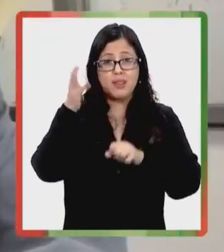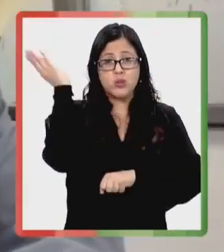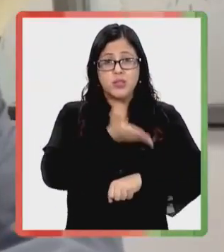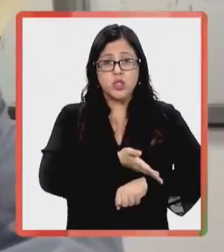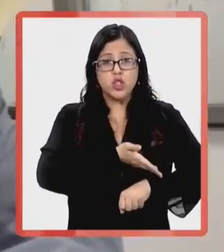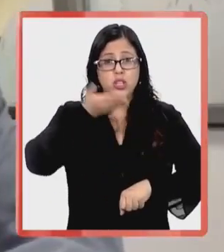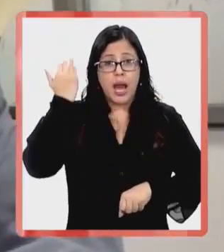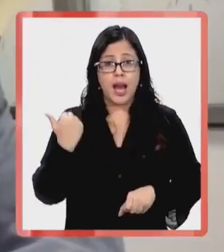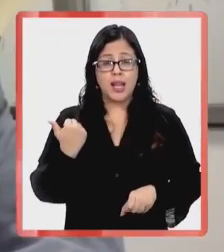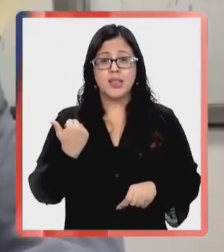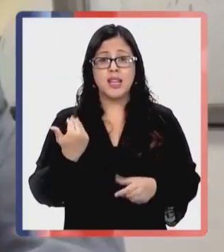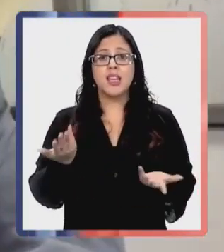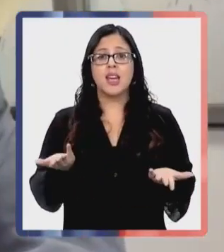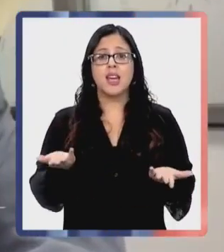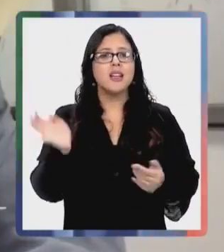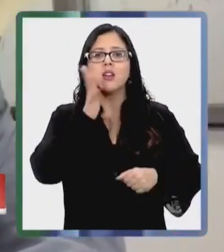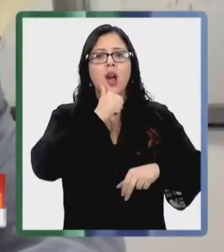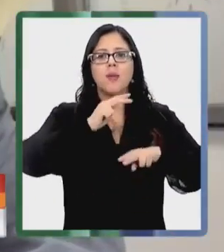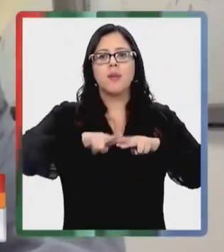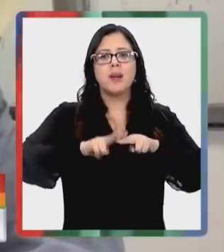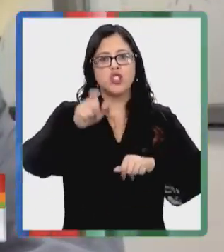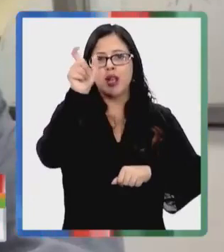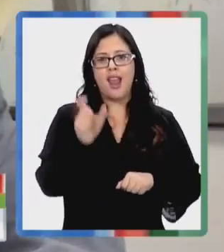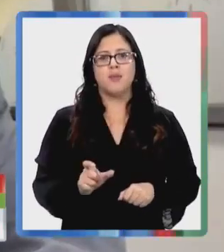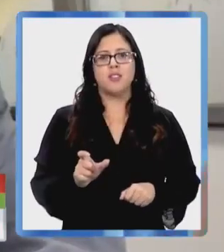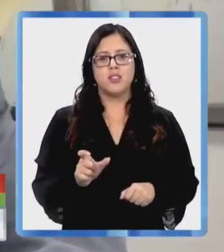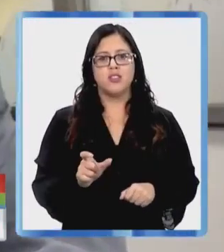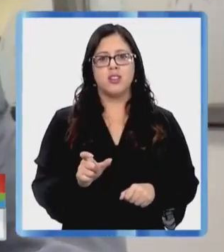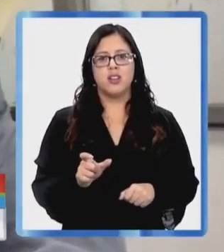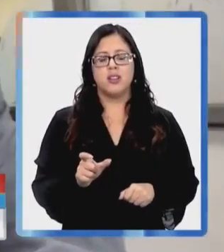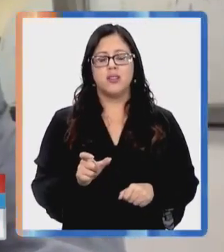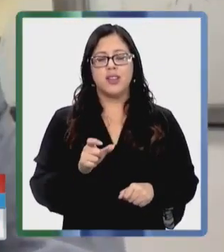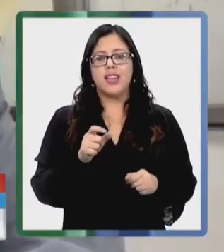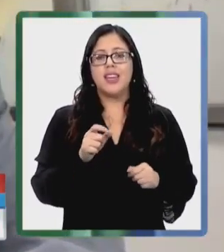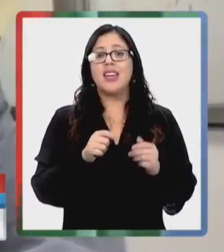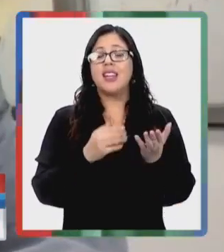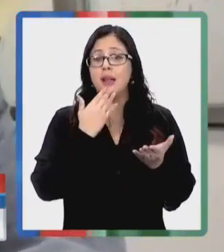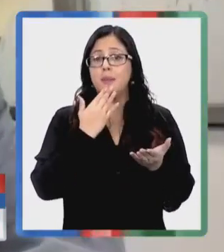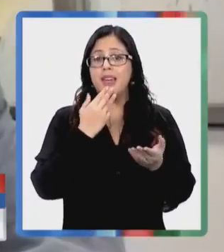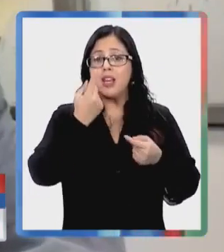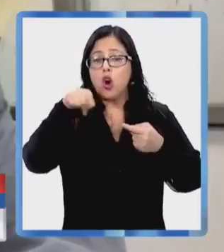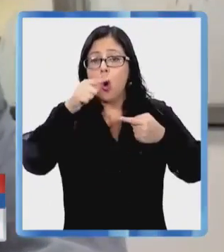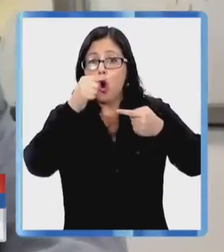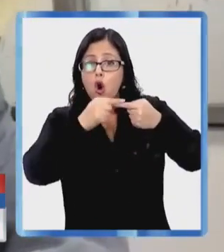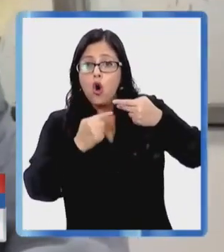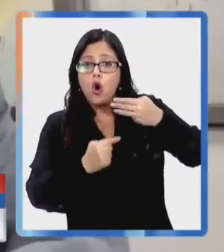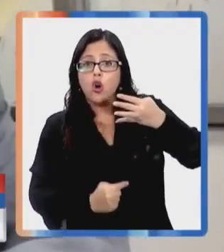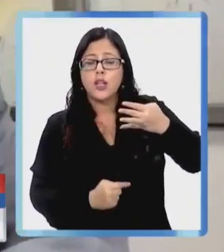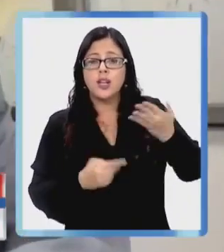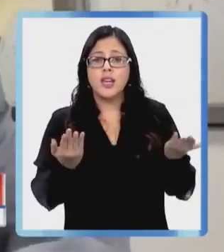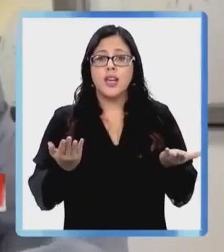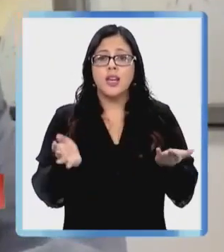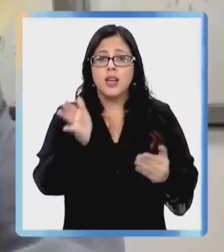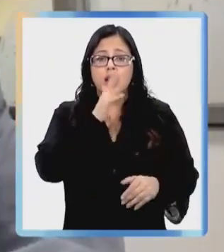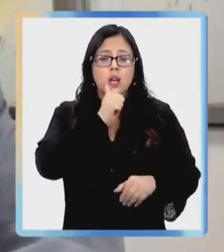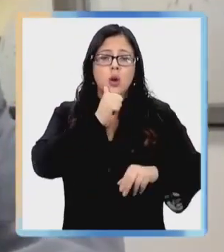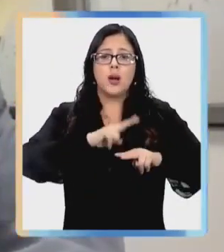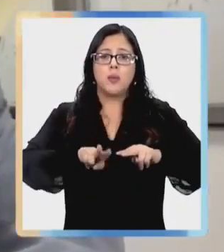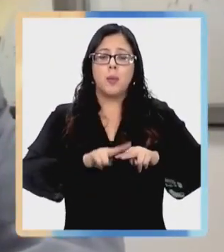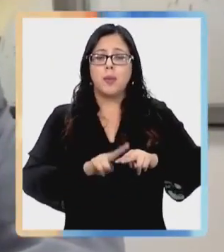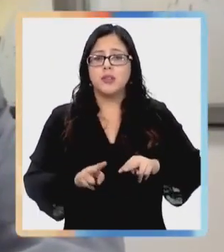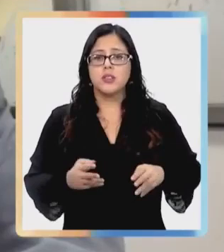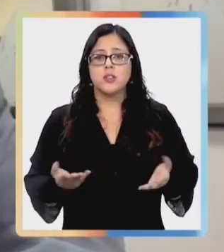suspensiones se deben a falta de preparación del paciente y también hay muchas, algunas, que se deben a que no está